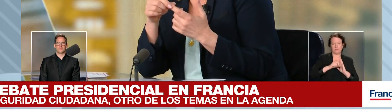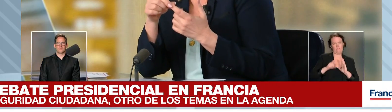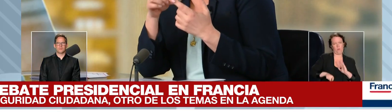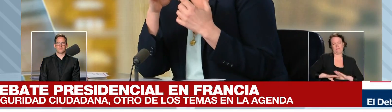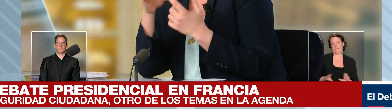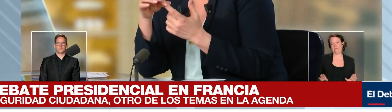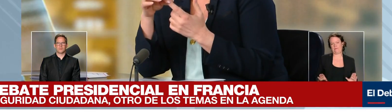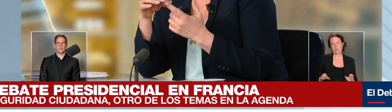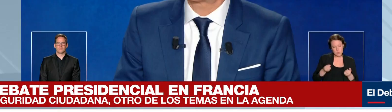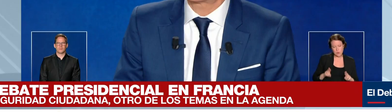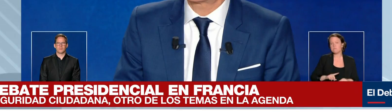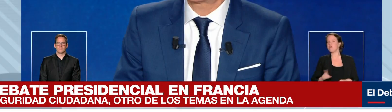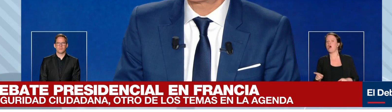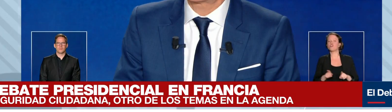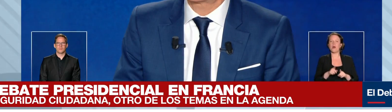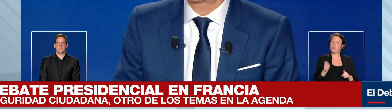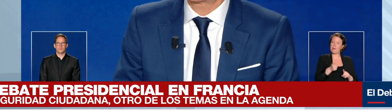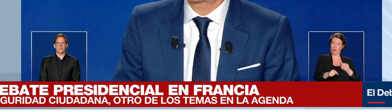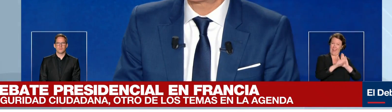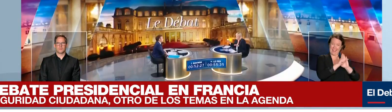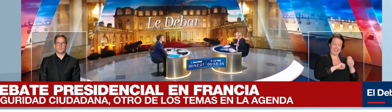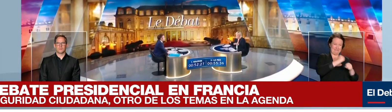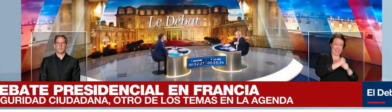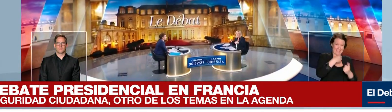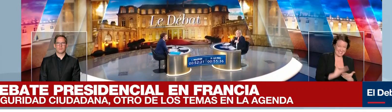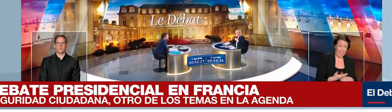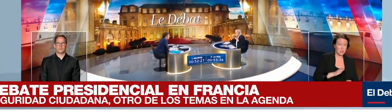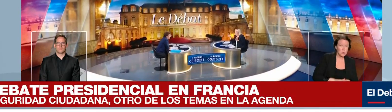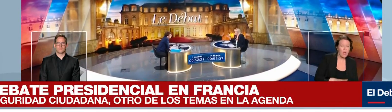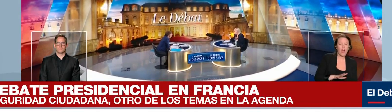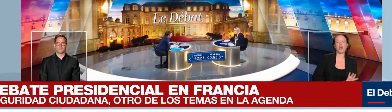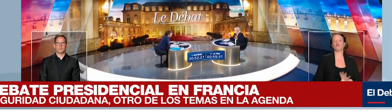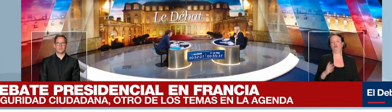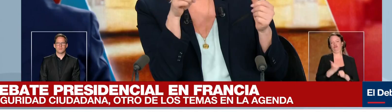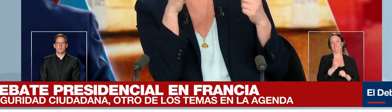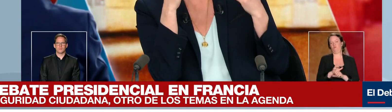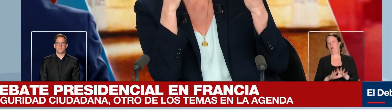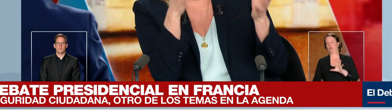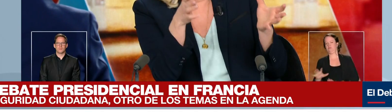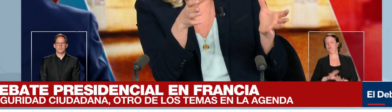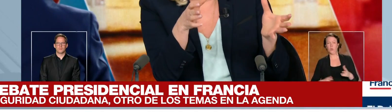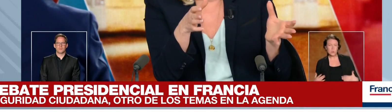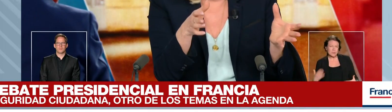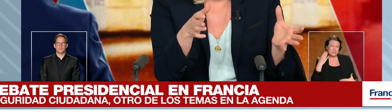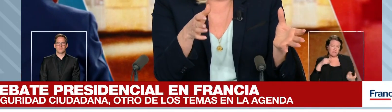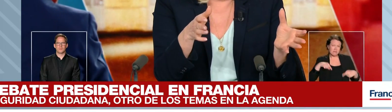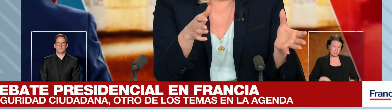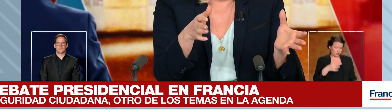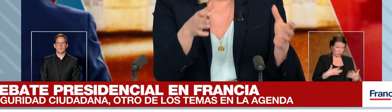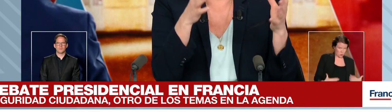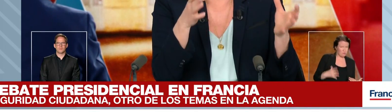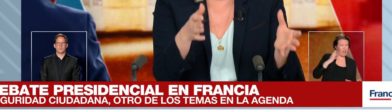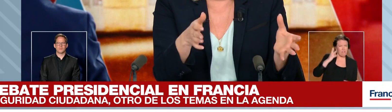las penas sean ciertas. Hay que acabar con los ajustes de pena, gracias al señor Dupont-Moretti y a la señora